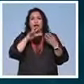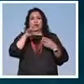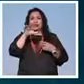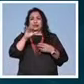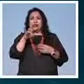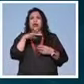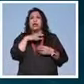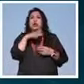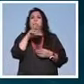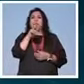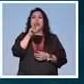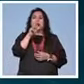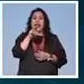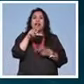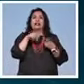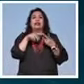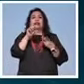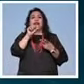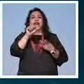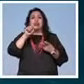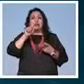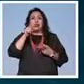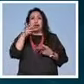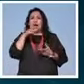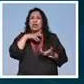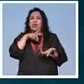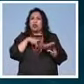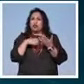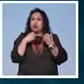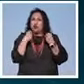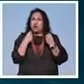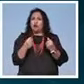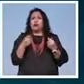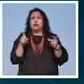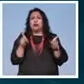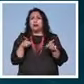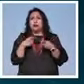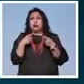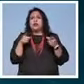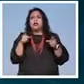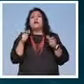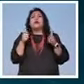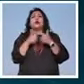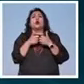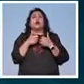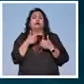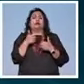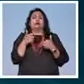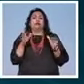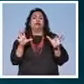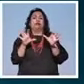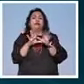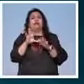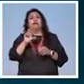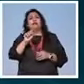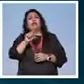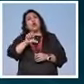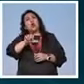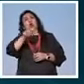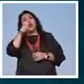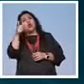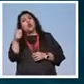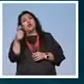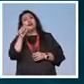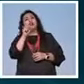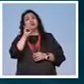Peralta, África Santiago son las que llevan la fuerza y el ritmo y los incidentes con la música. Luego también tenemos una soprano